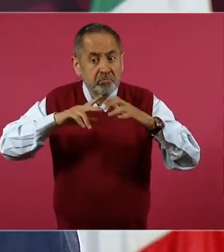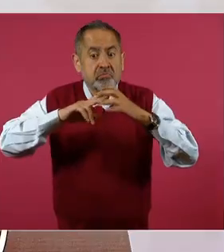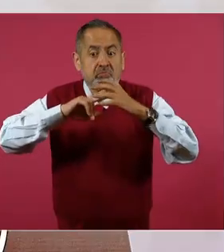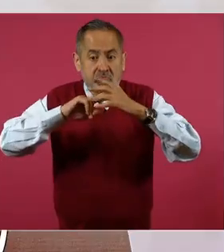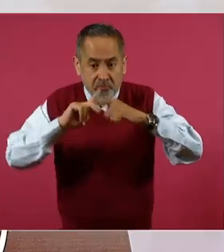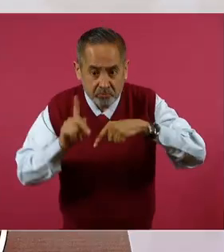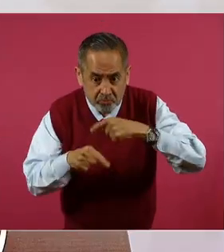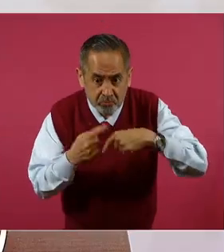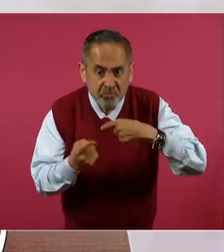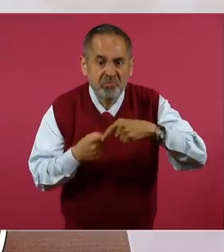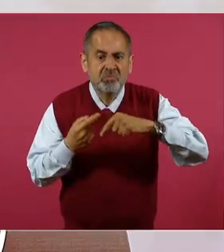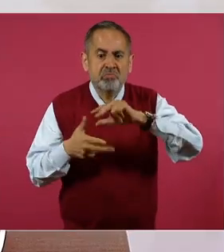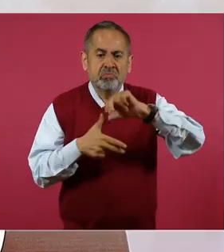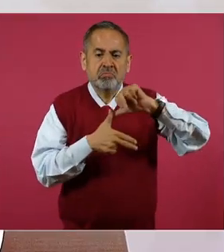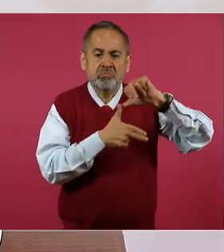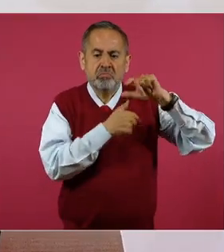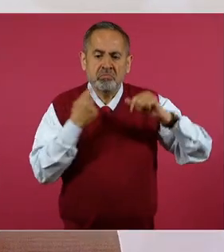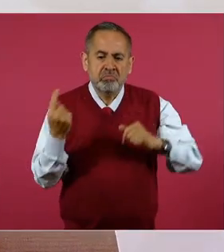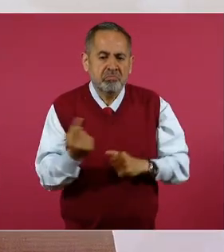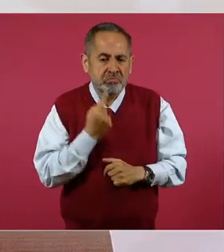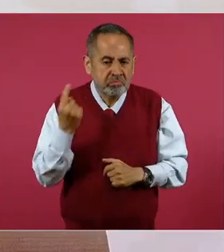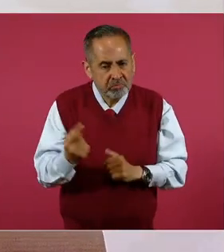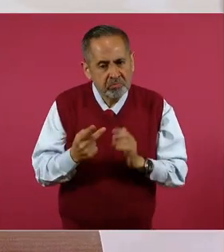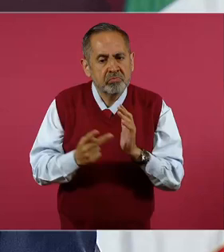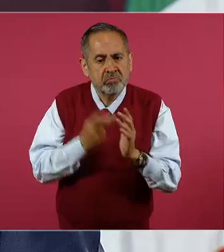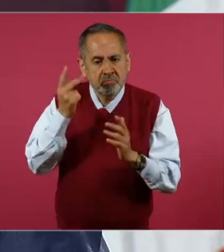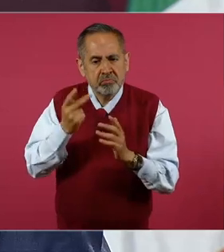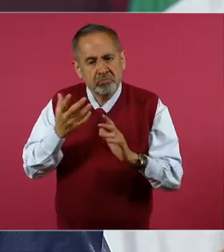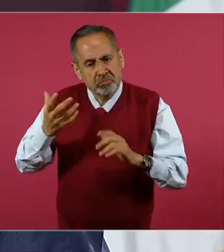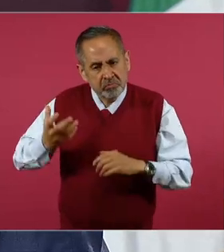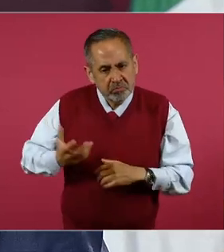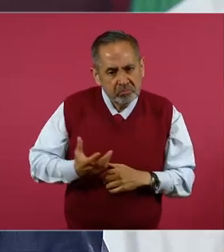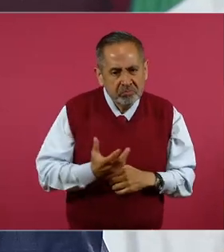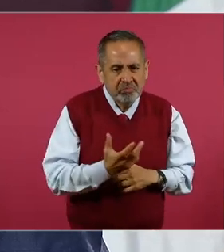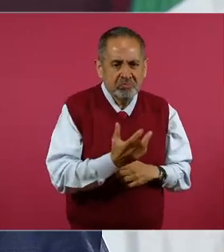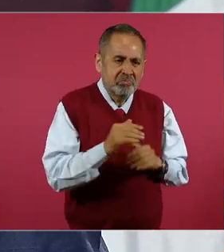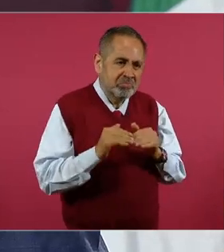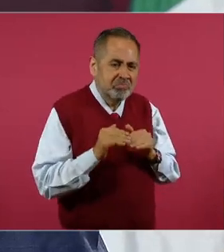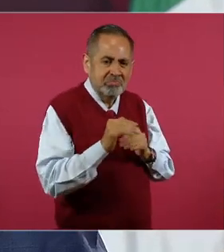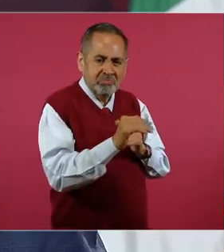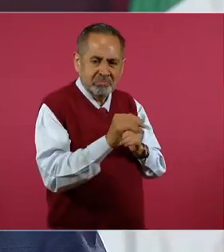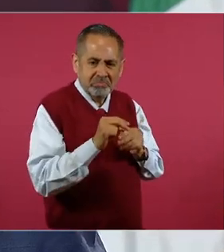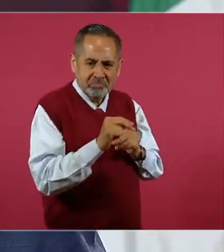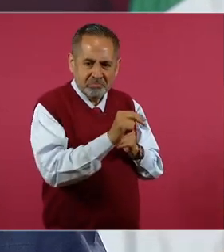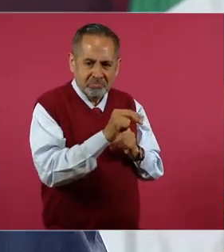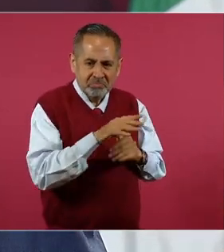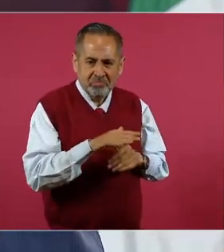otro huracán que se fue hacia la Costa Grande,